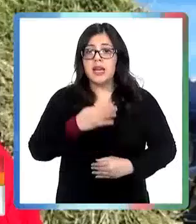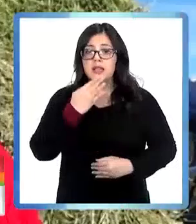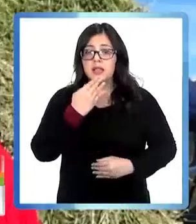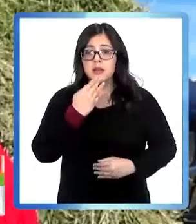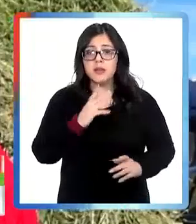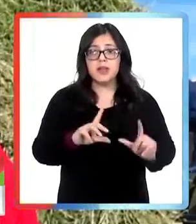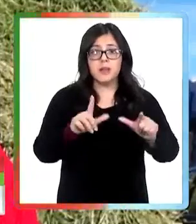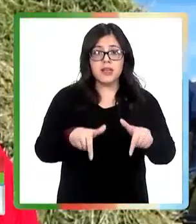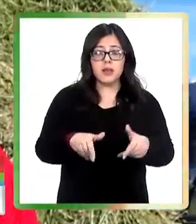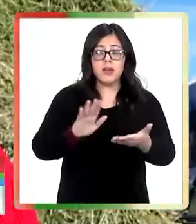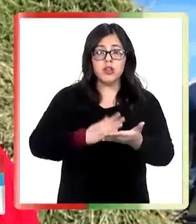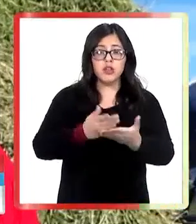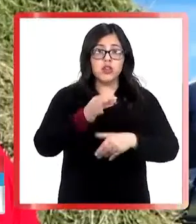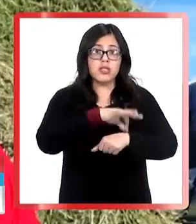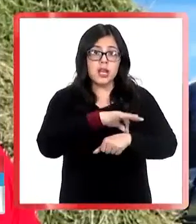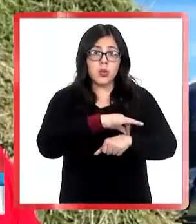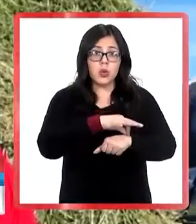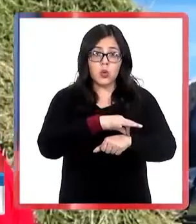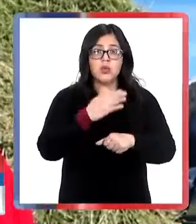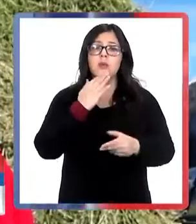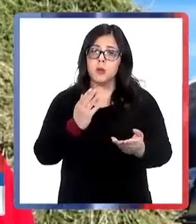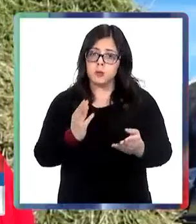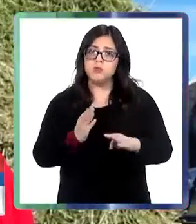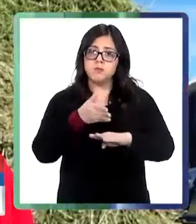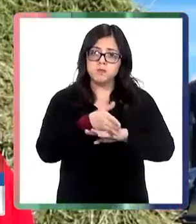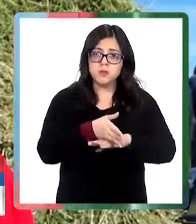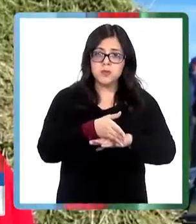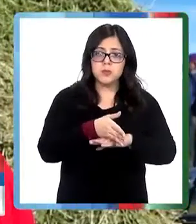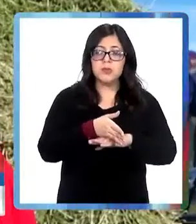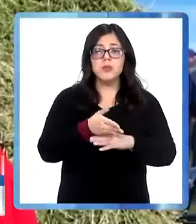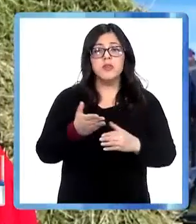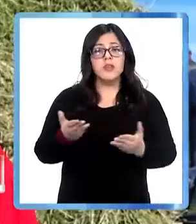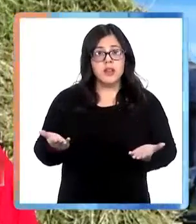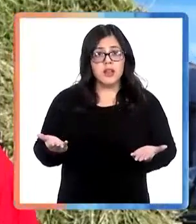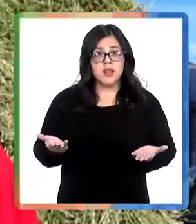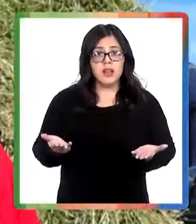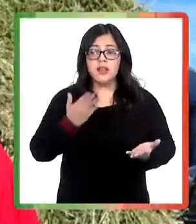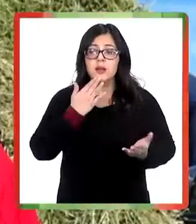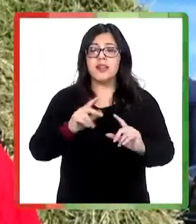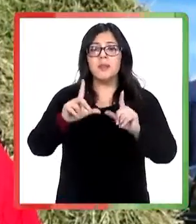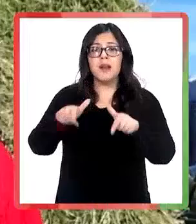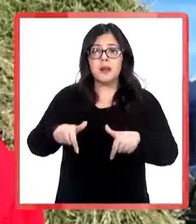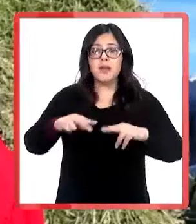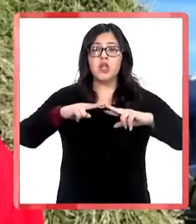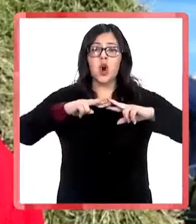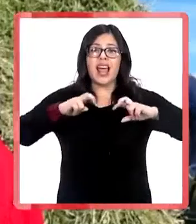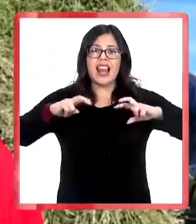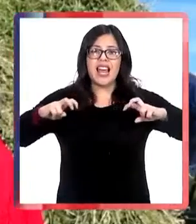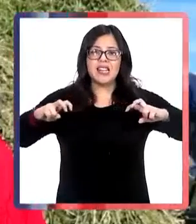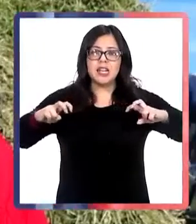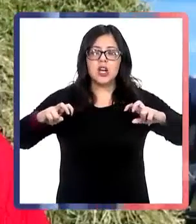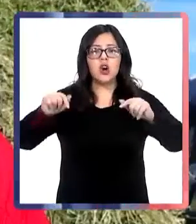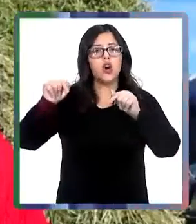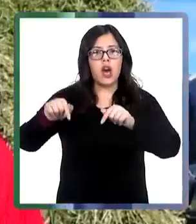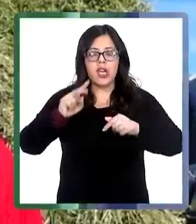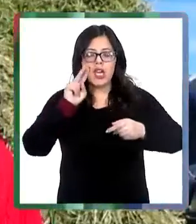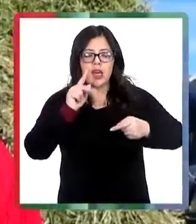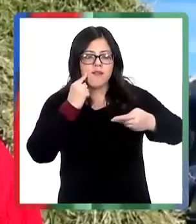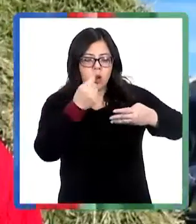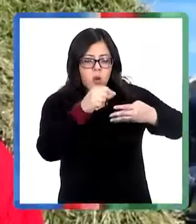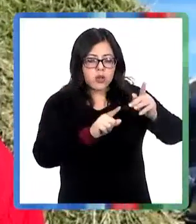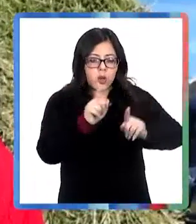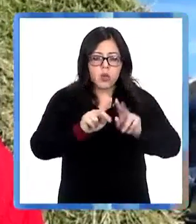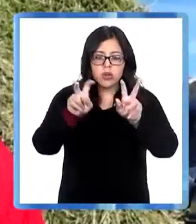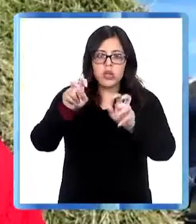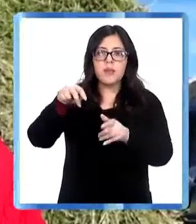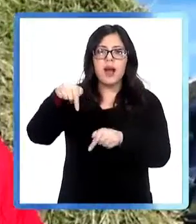acá la localidad. Por otro lado, también el Departamento de Salud se hizo también presente acá y también el Departamento Eléctrico, viendo algunas